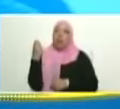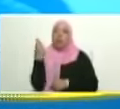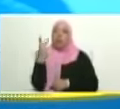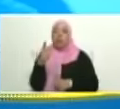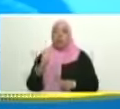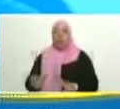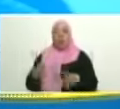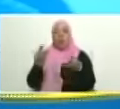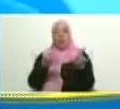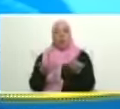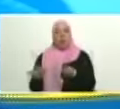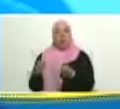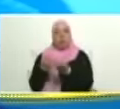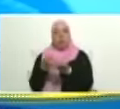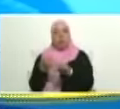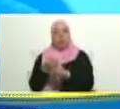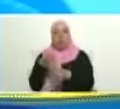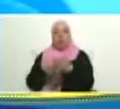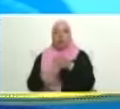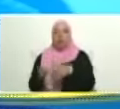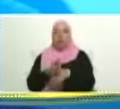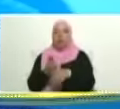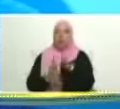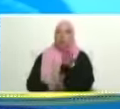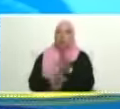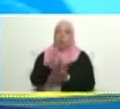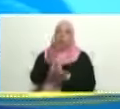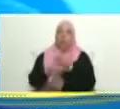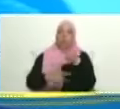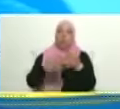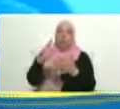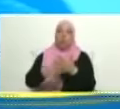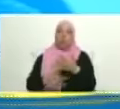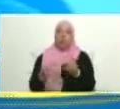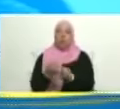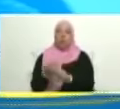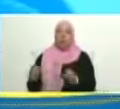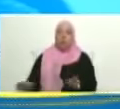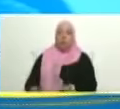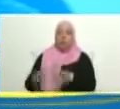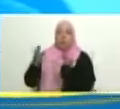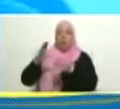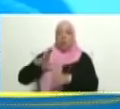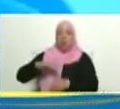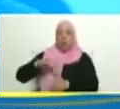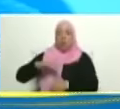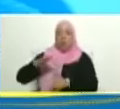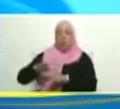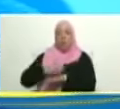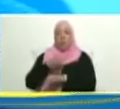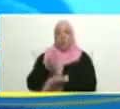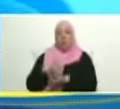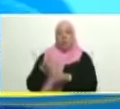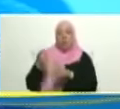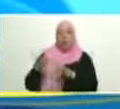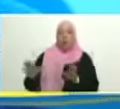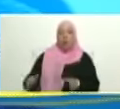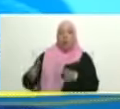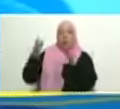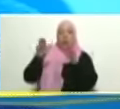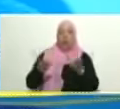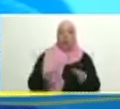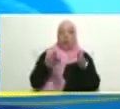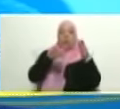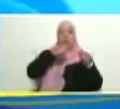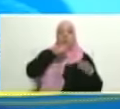orden que de inmediato avancemos en el proyecto de la torre de la sede central, la Torre Morocha, histórica